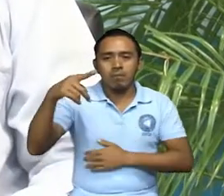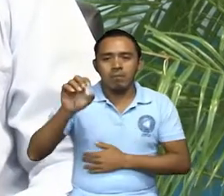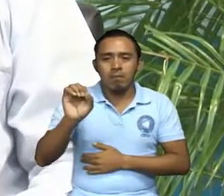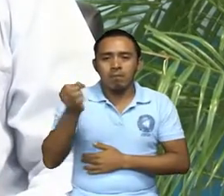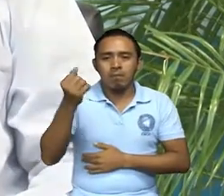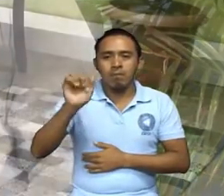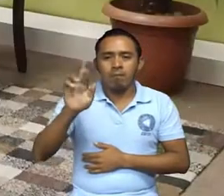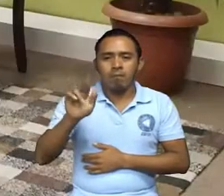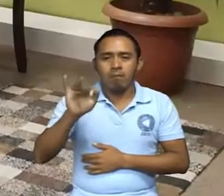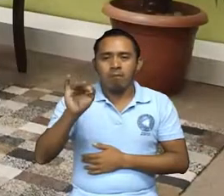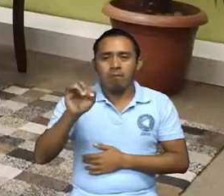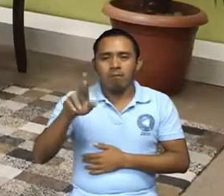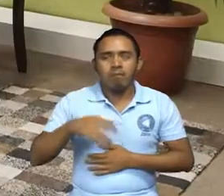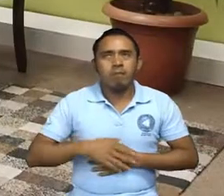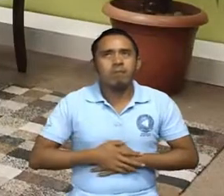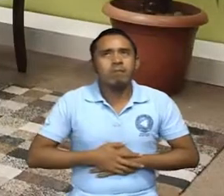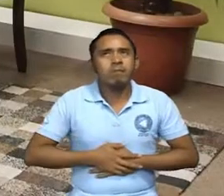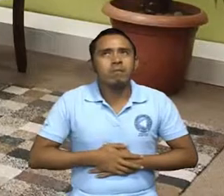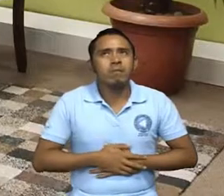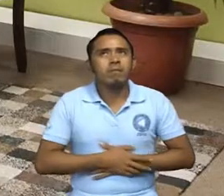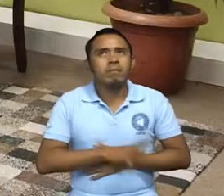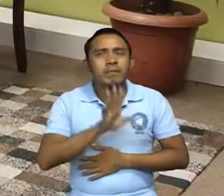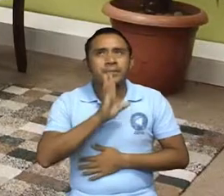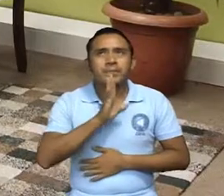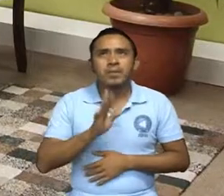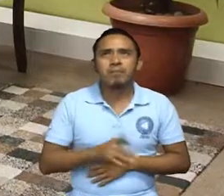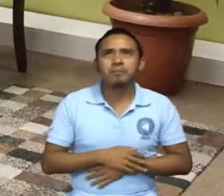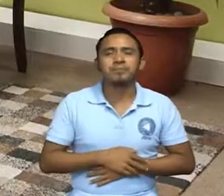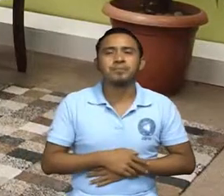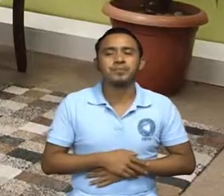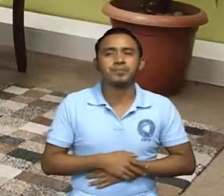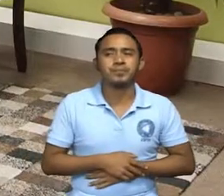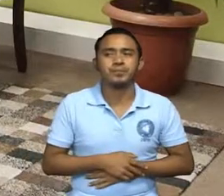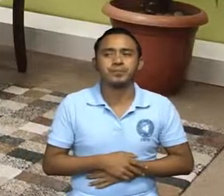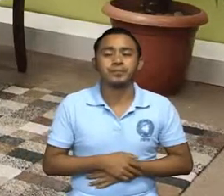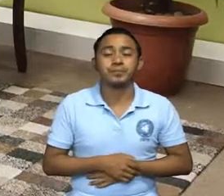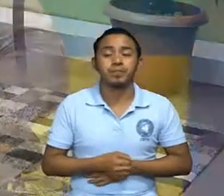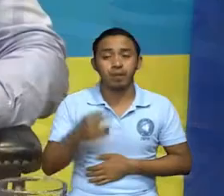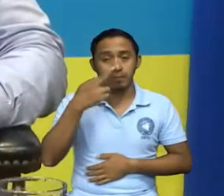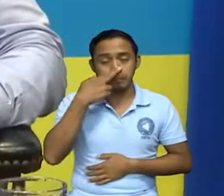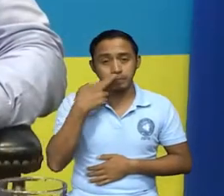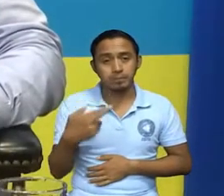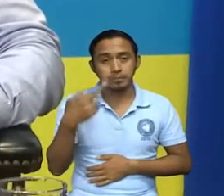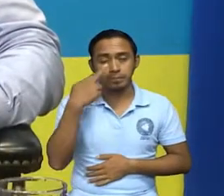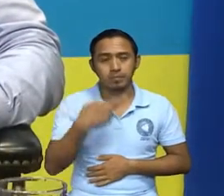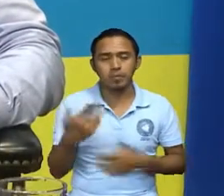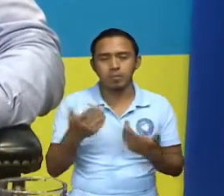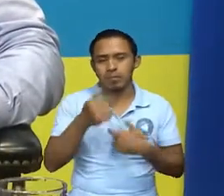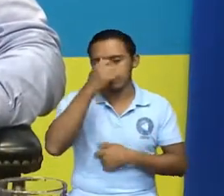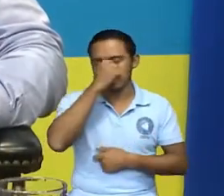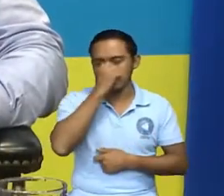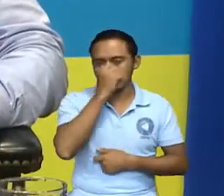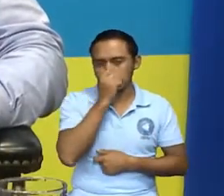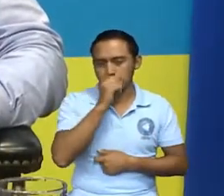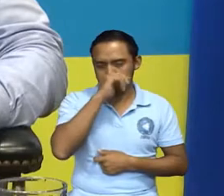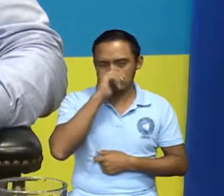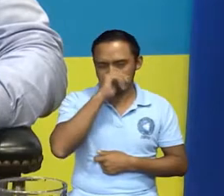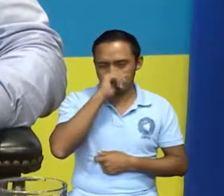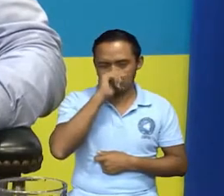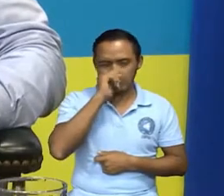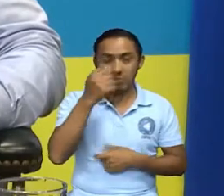paciente. Hablemos, antes de hablar del sangrado anterior y posterior, de la estructura de la nariz.